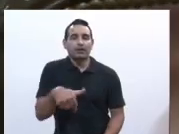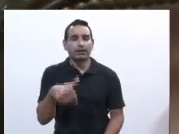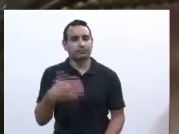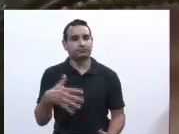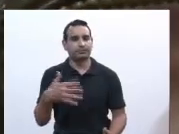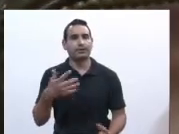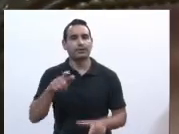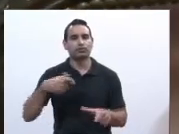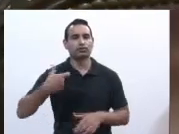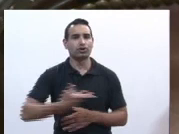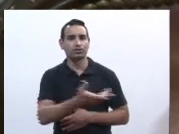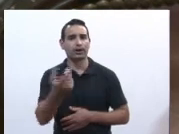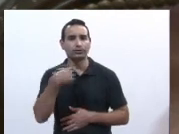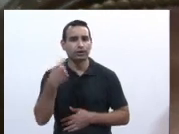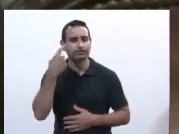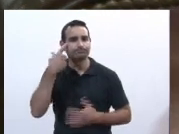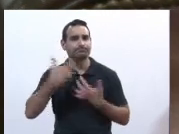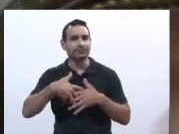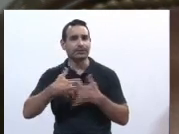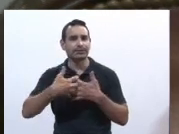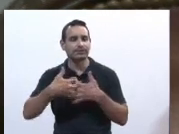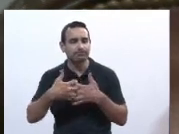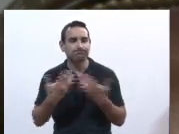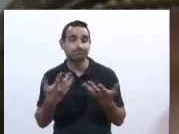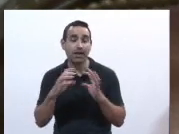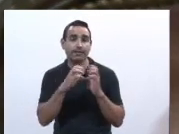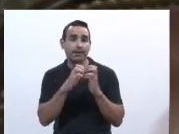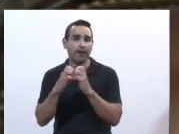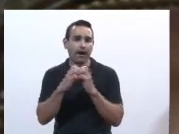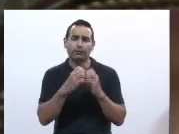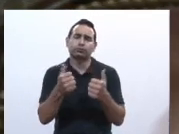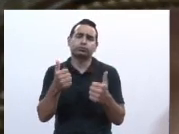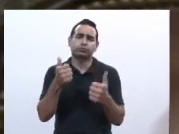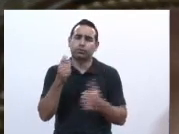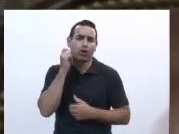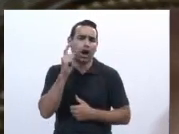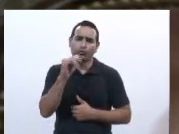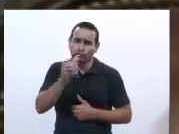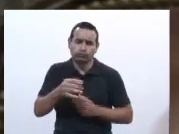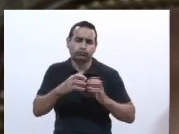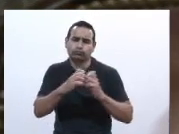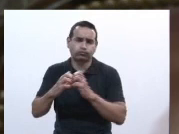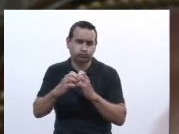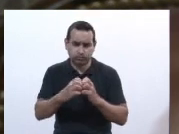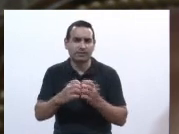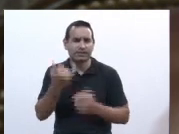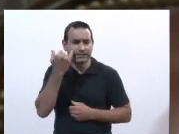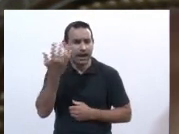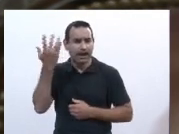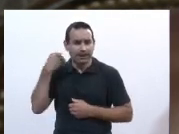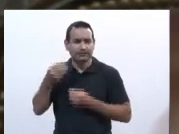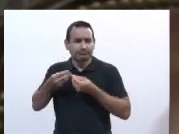gran parte de esta sociedad. Un debate que celebro que se dé, que se empezó a